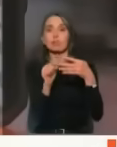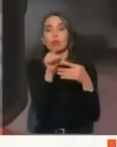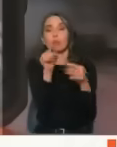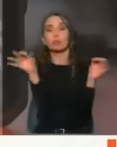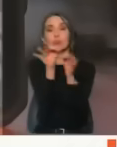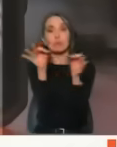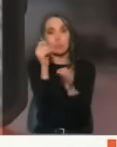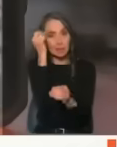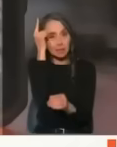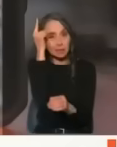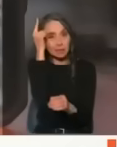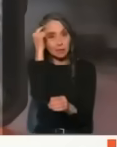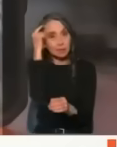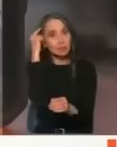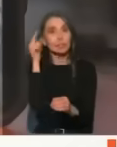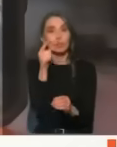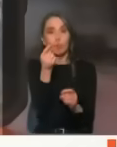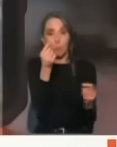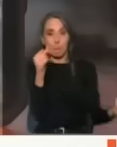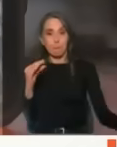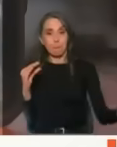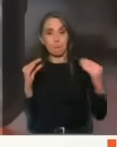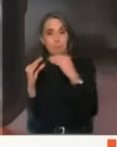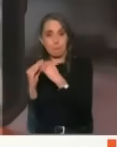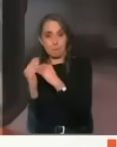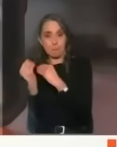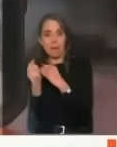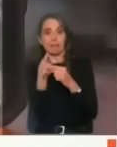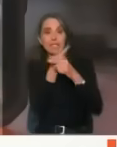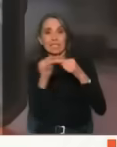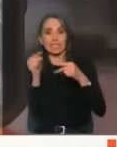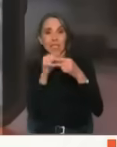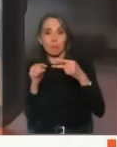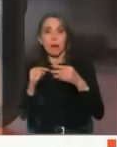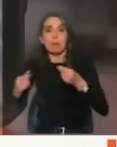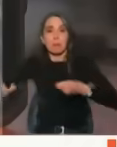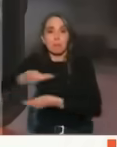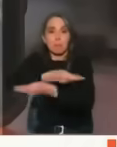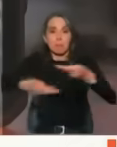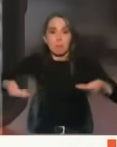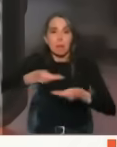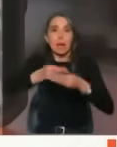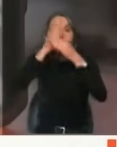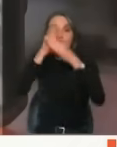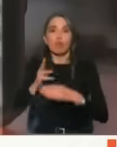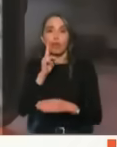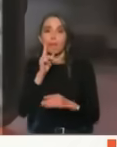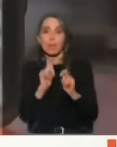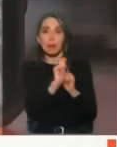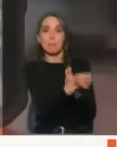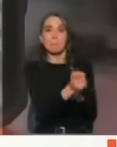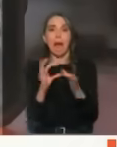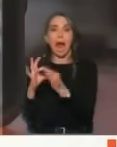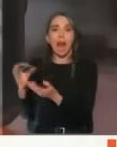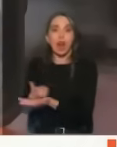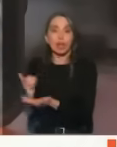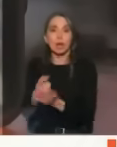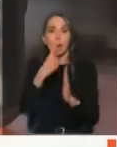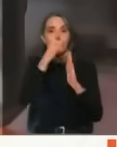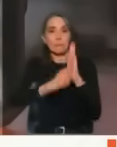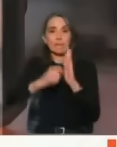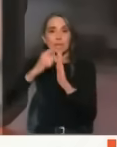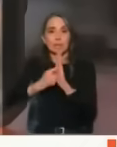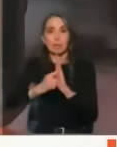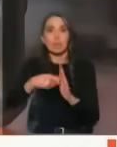lo entiendan. O sea, básicamente pones dinero, semanalmente trabajamos ese dinero, todos los viernes te pagamos lo que se gane y mensualmente te damos